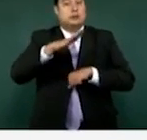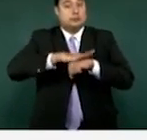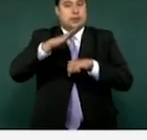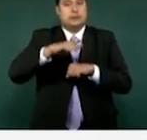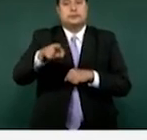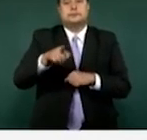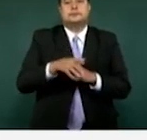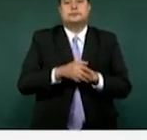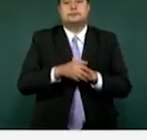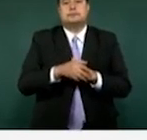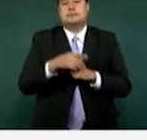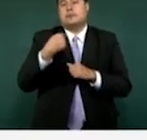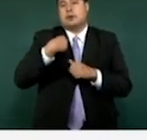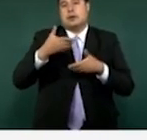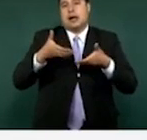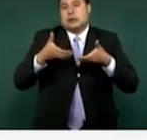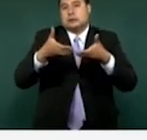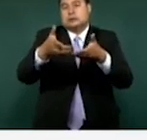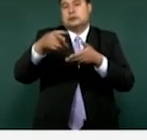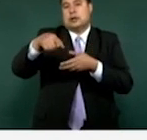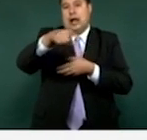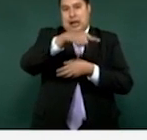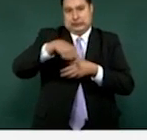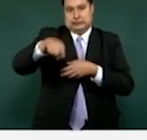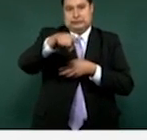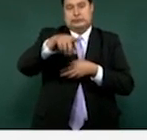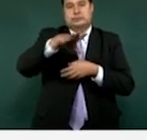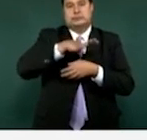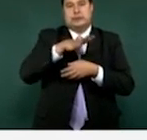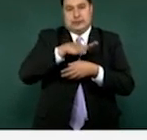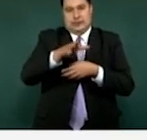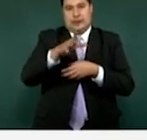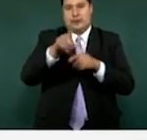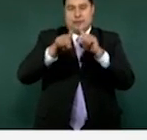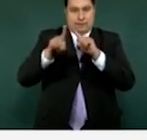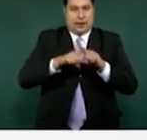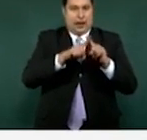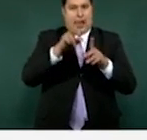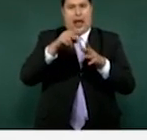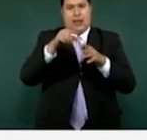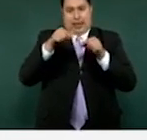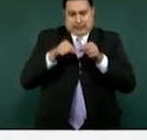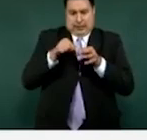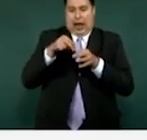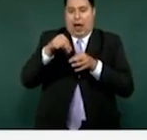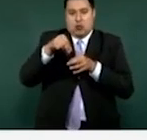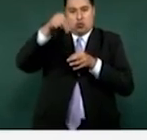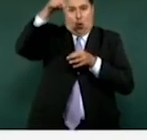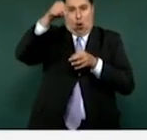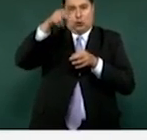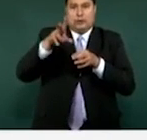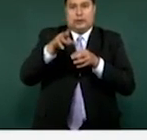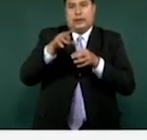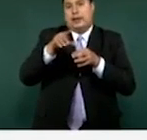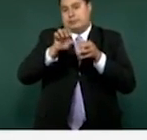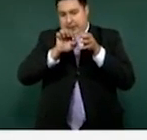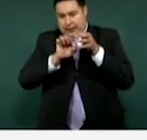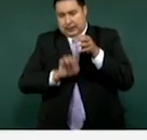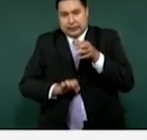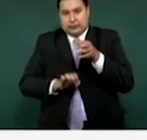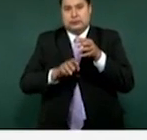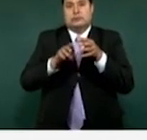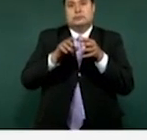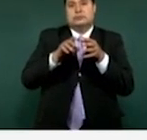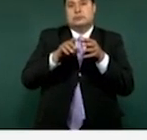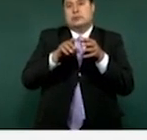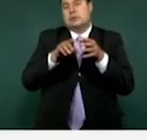de las carreteras en el centro del país, que aquí se distribuyen hacia el norte, hacia el este, etcétera. Por eso es que